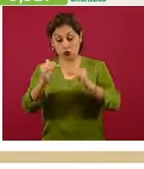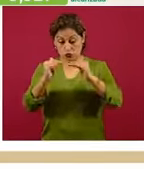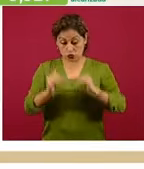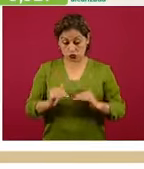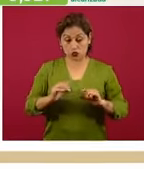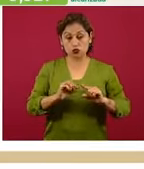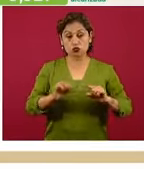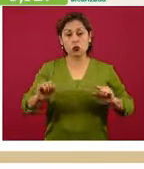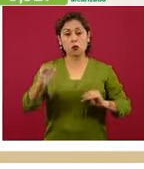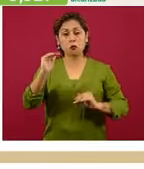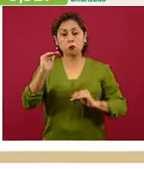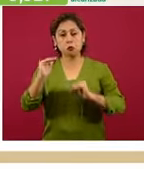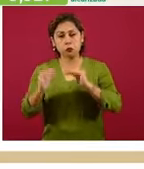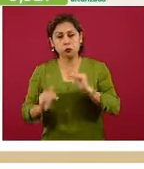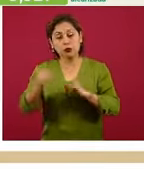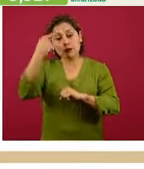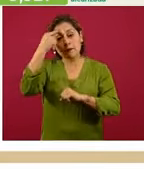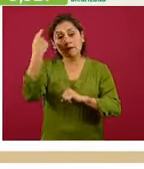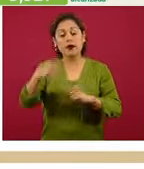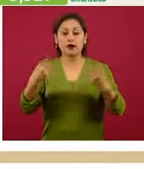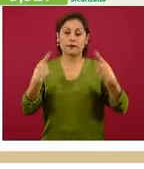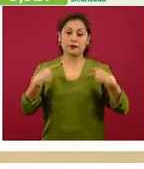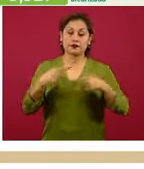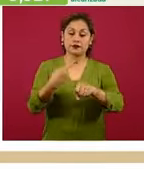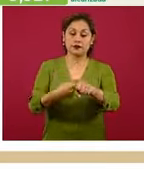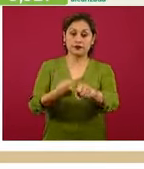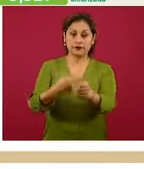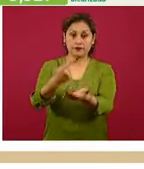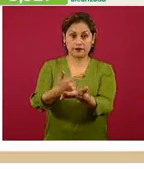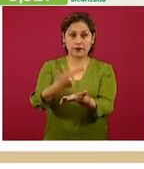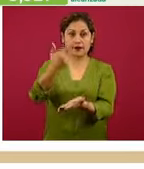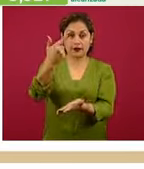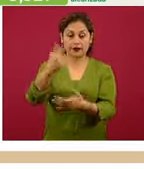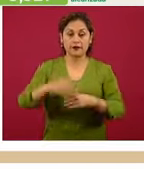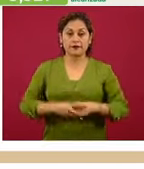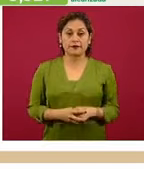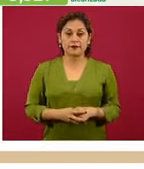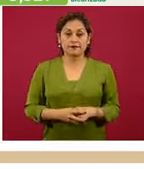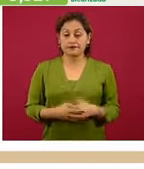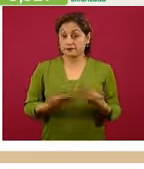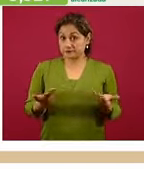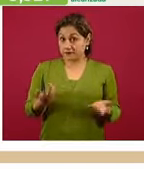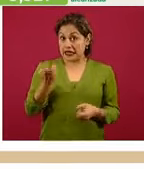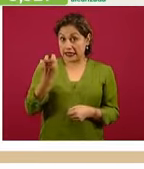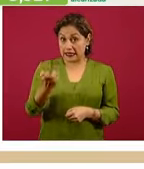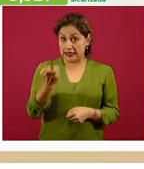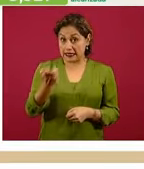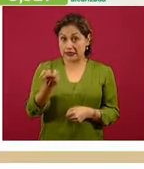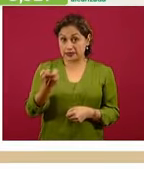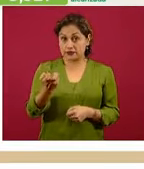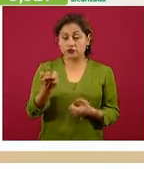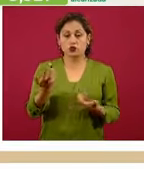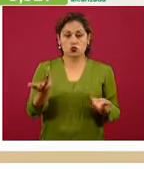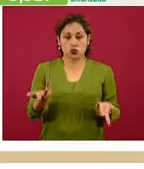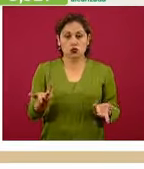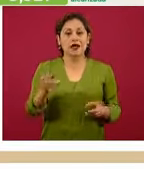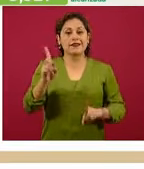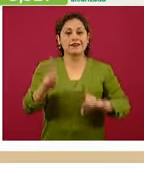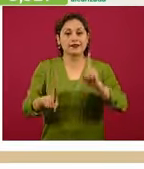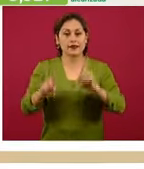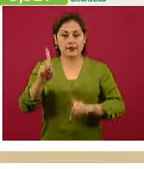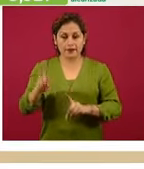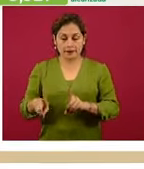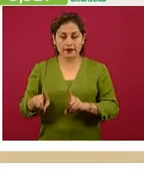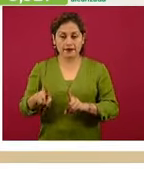se encuentran ocupadas con pacientes con ventilador, y bueno, de alguna manera son también las proporciones que